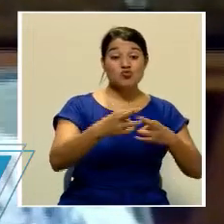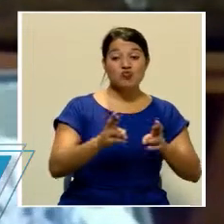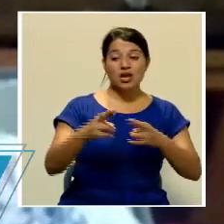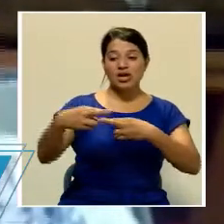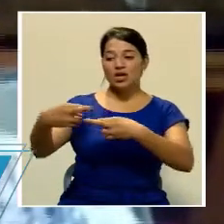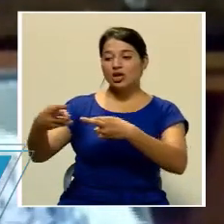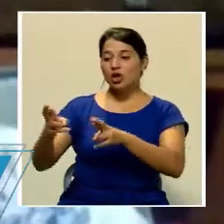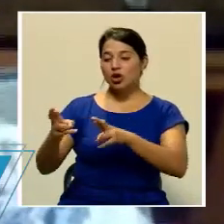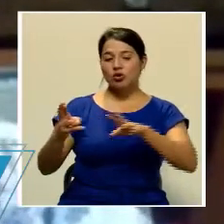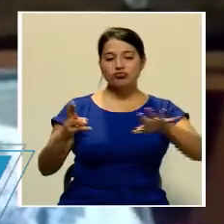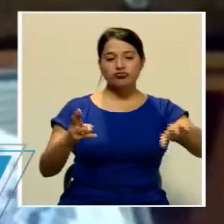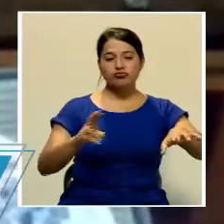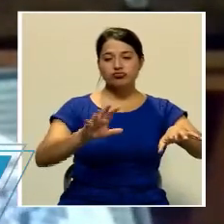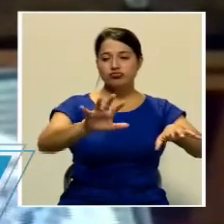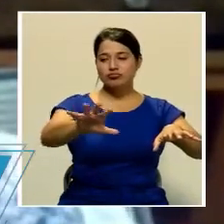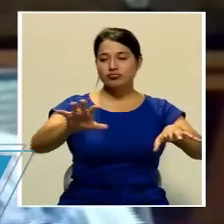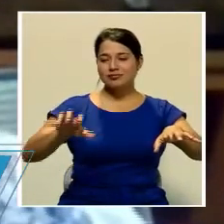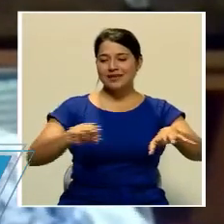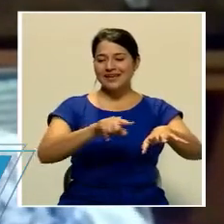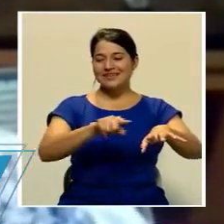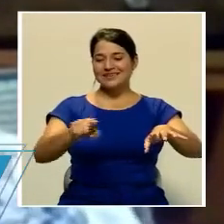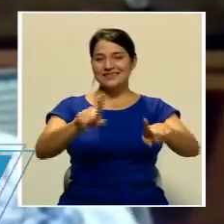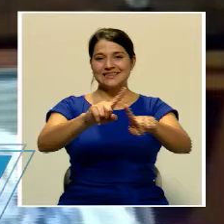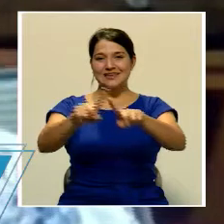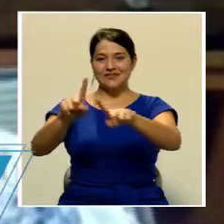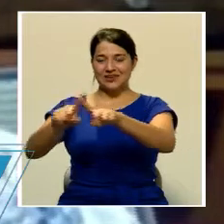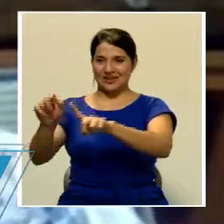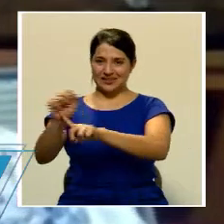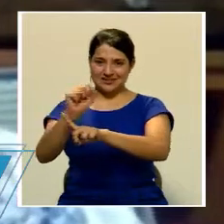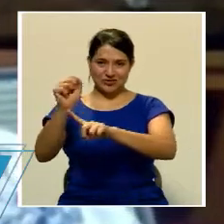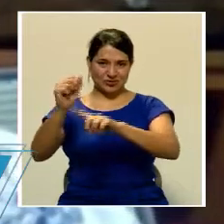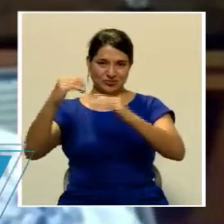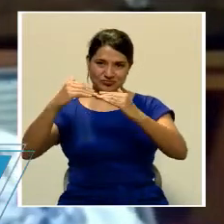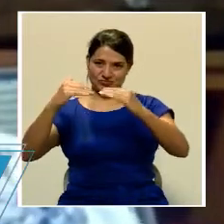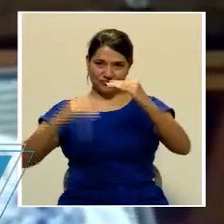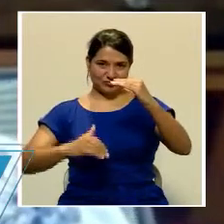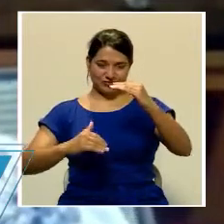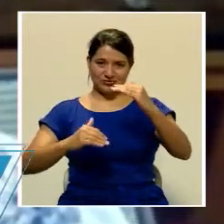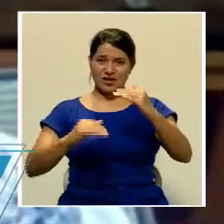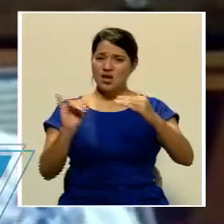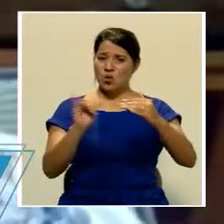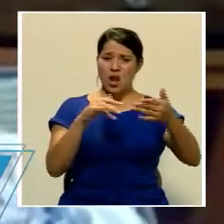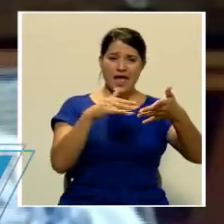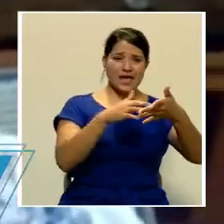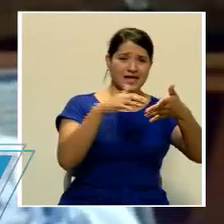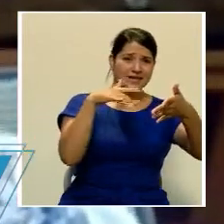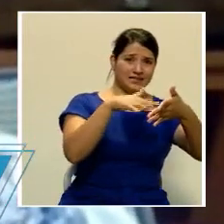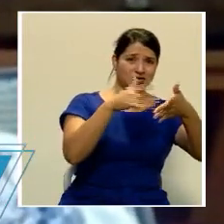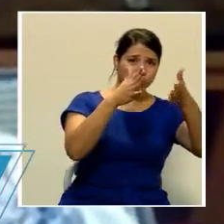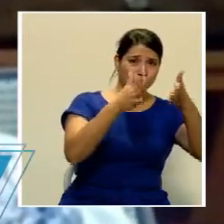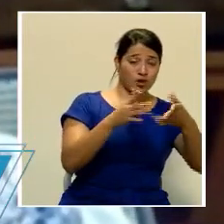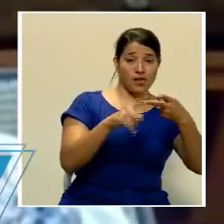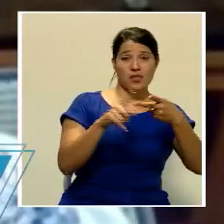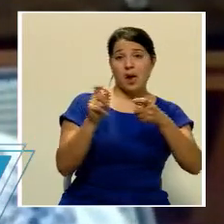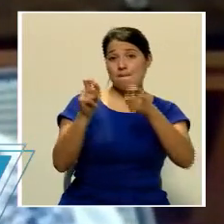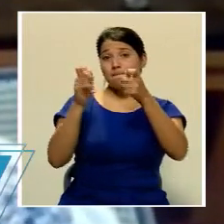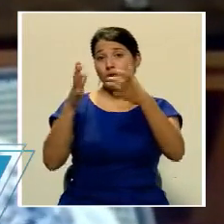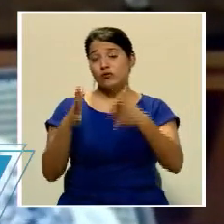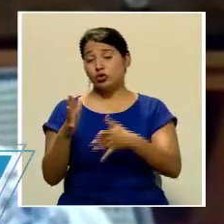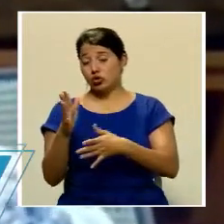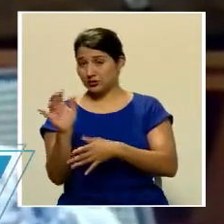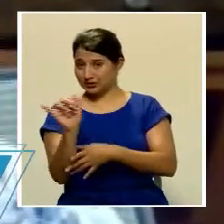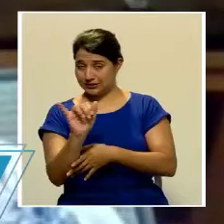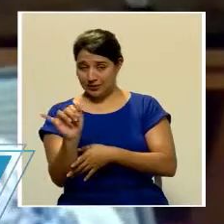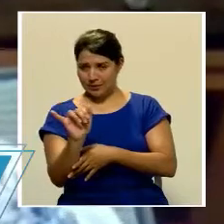muy diferentes, tanto los estudiantes pues como los docentes, porque a partir de la encuesta nacional de hogares del año pasado,